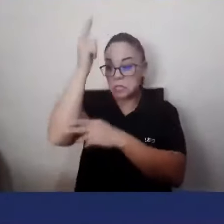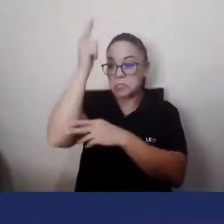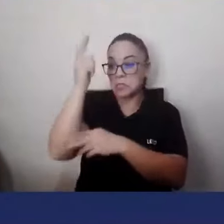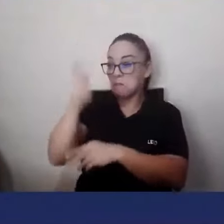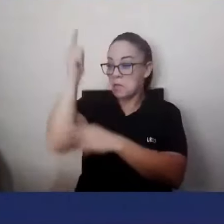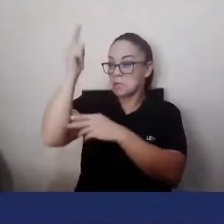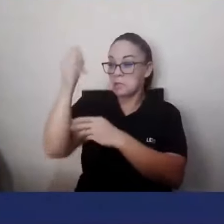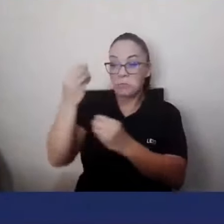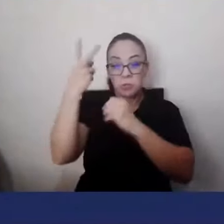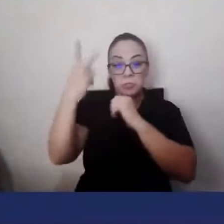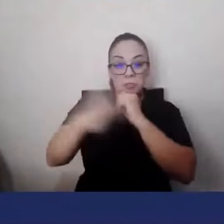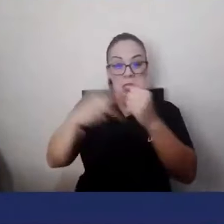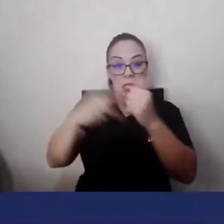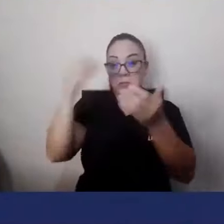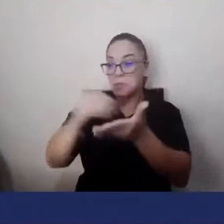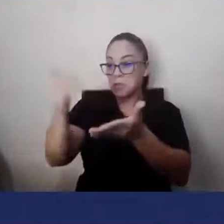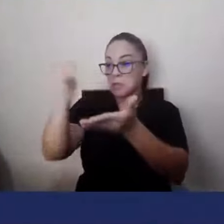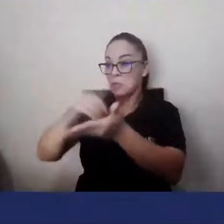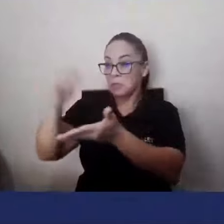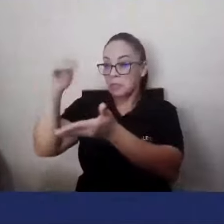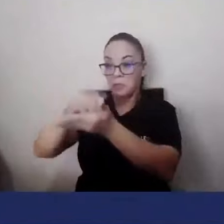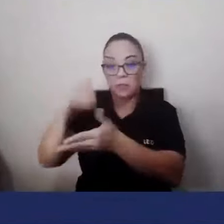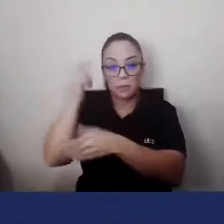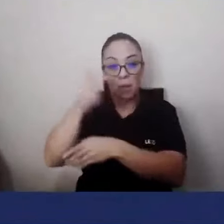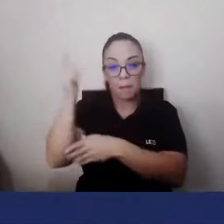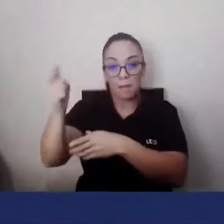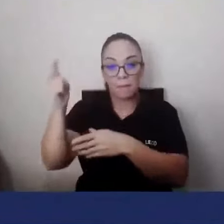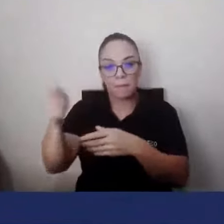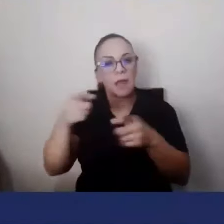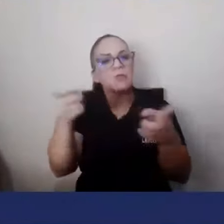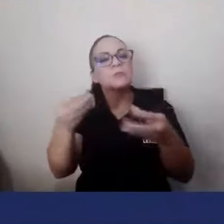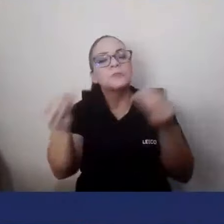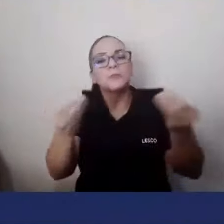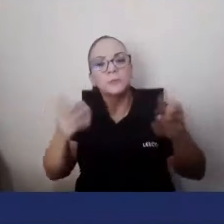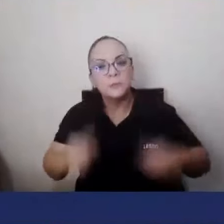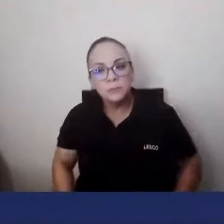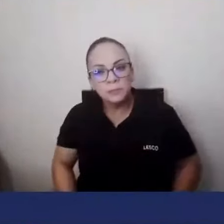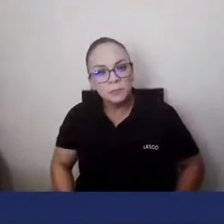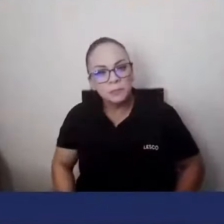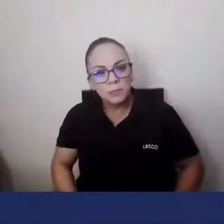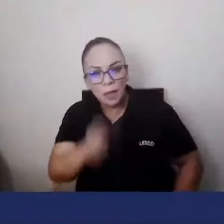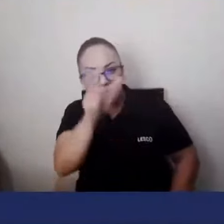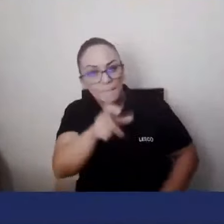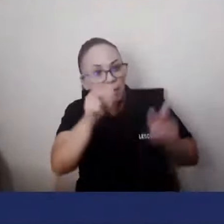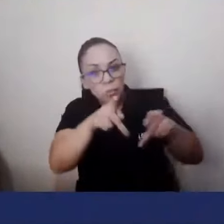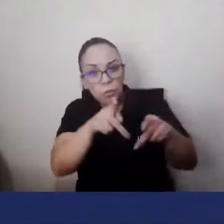otra vez, ¿qué le estamos protegiendo?